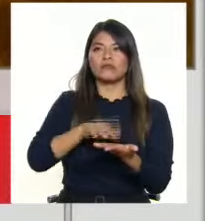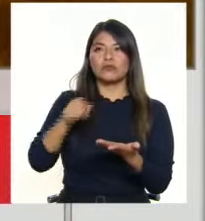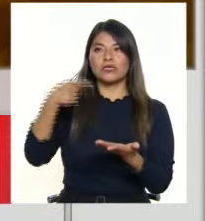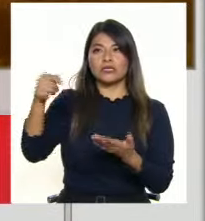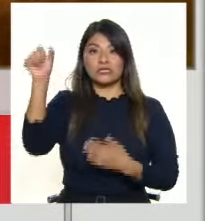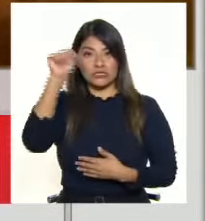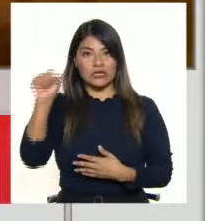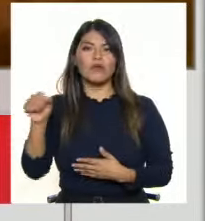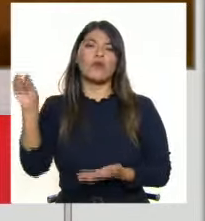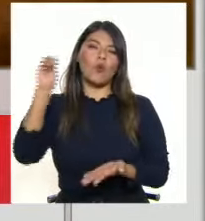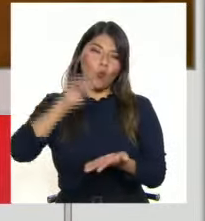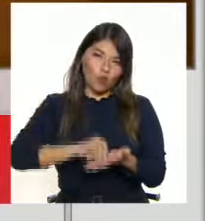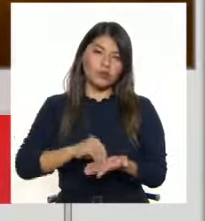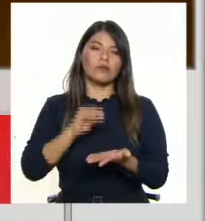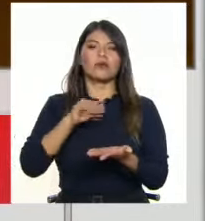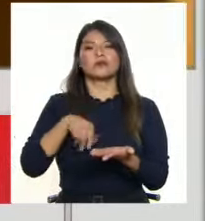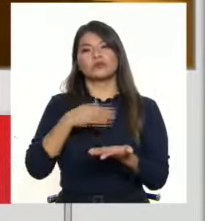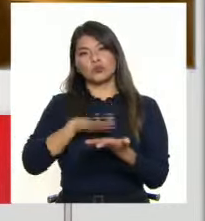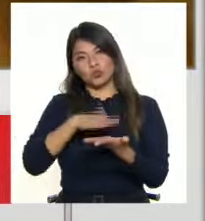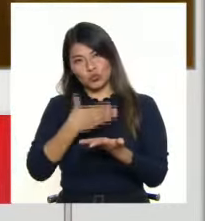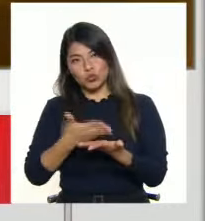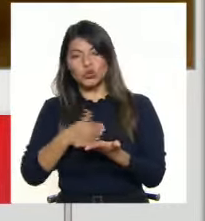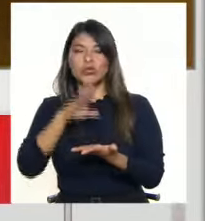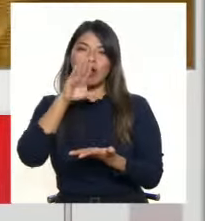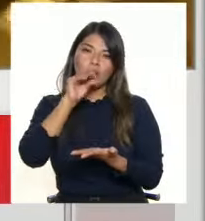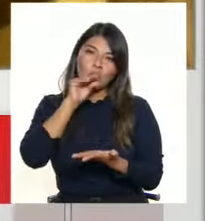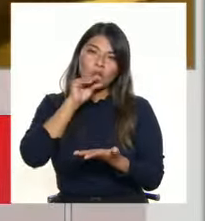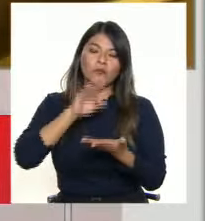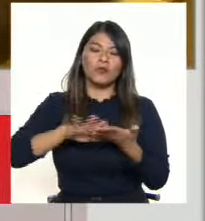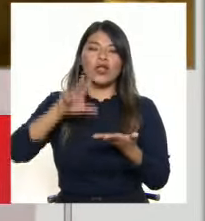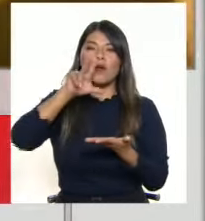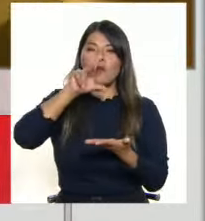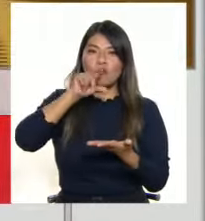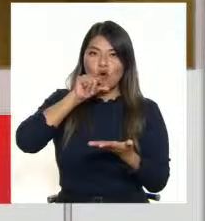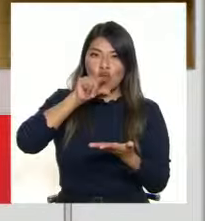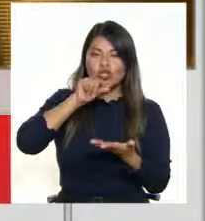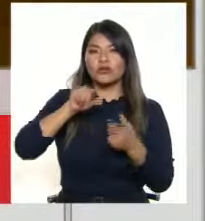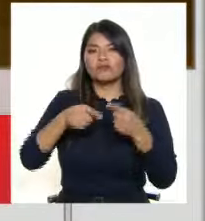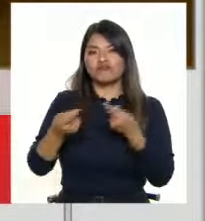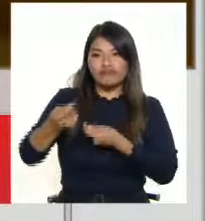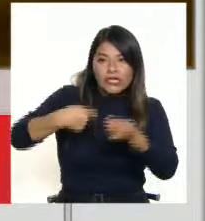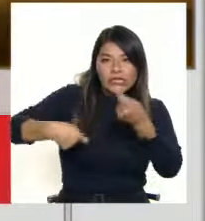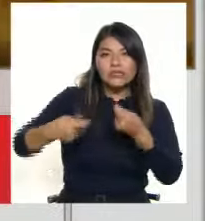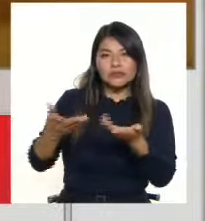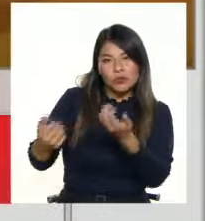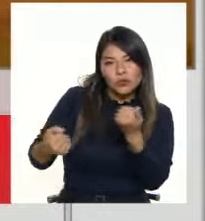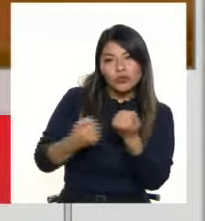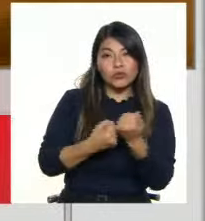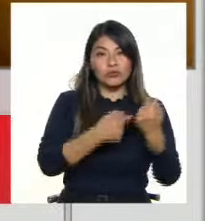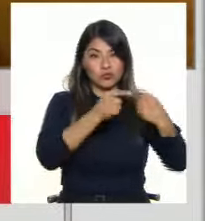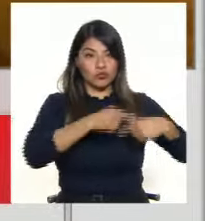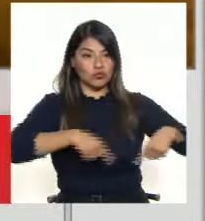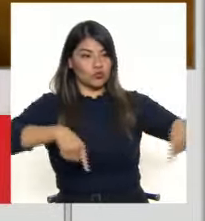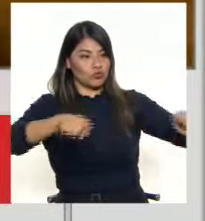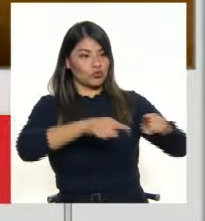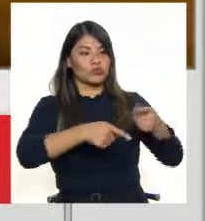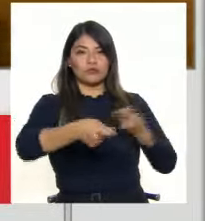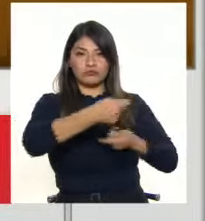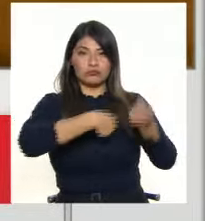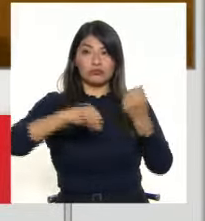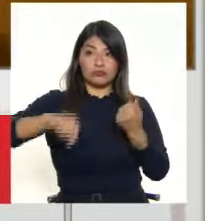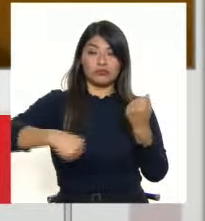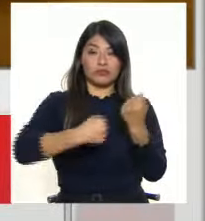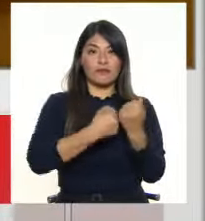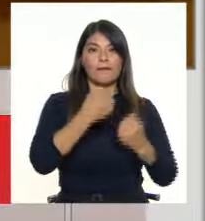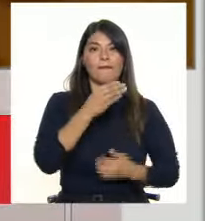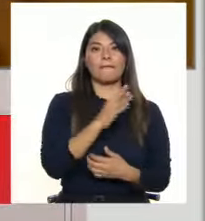poquito más elaborada, con tal vez algunos cantantes. Cualquiera que nos puedan apoyar, estamos acá en el Parque El Brillante, de Pamplona Alta, San